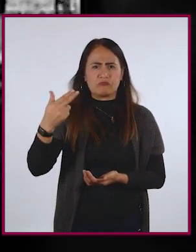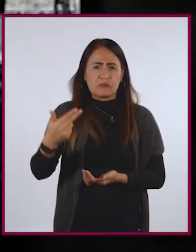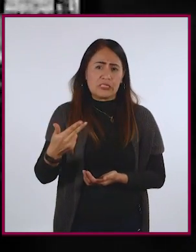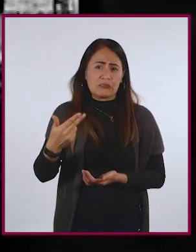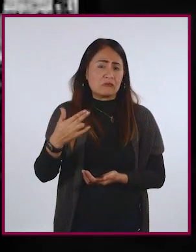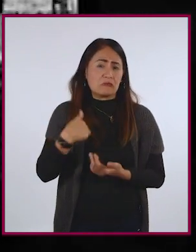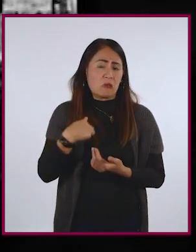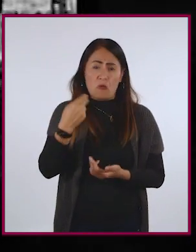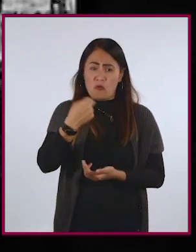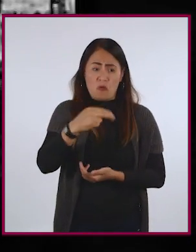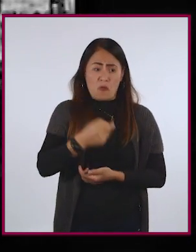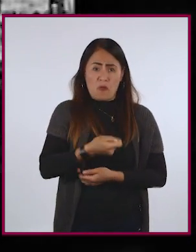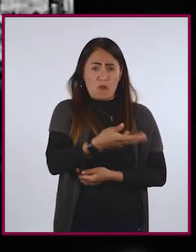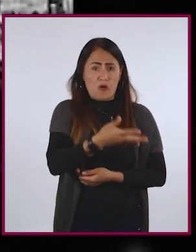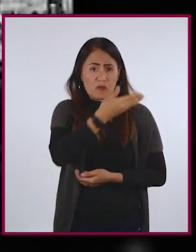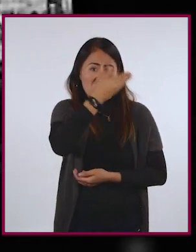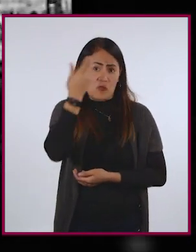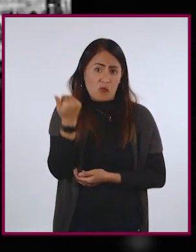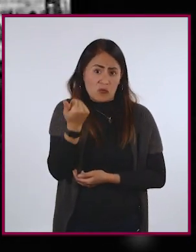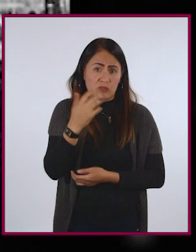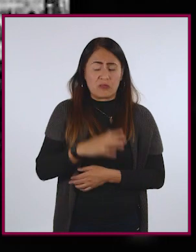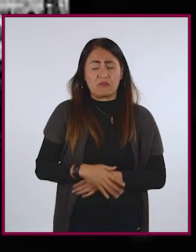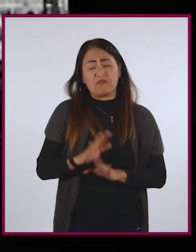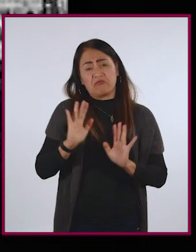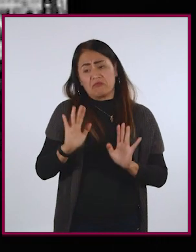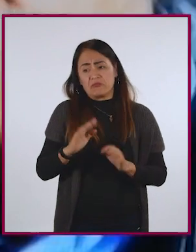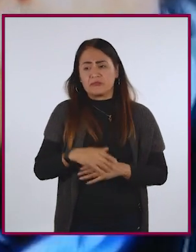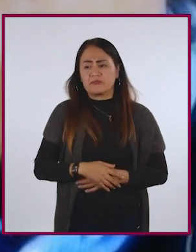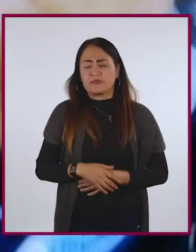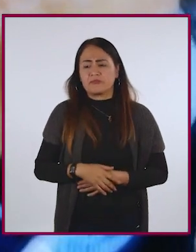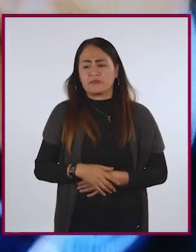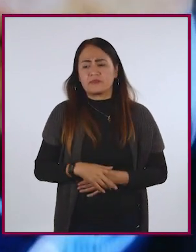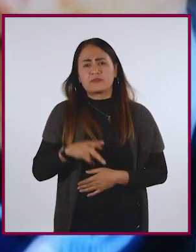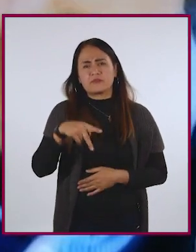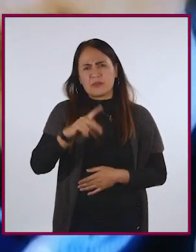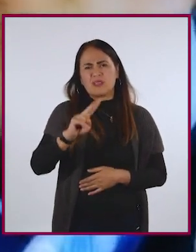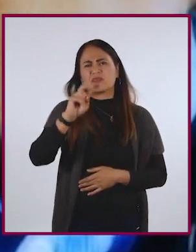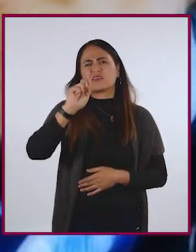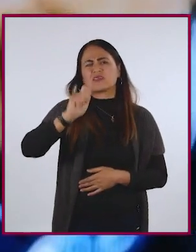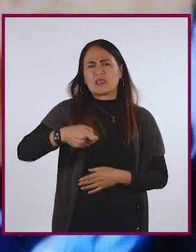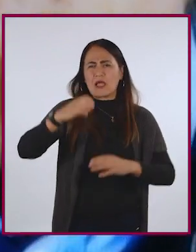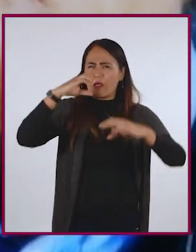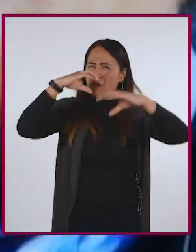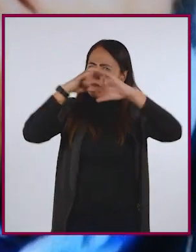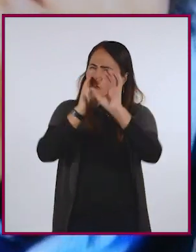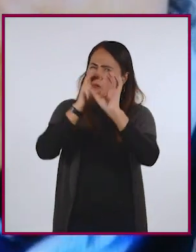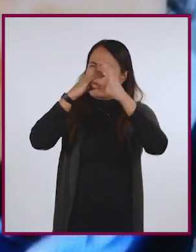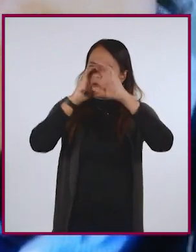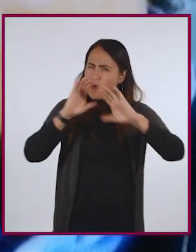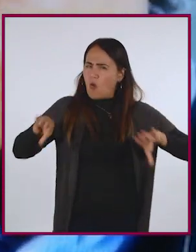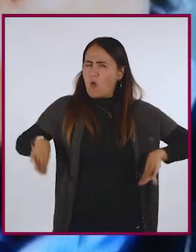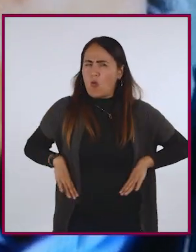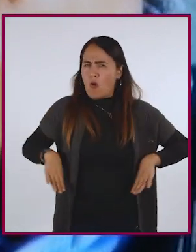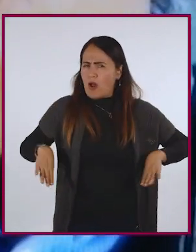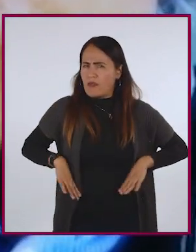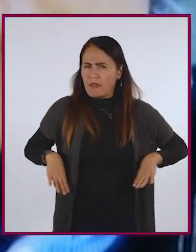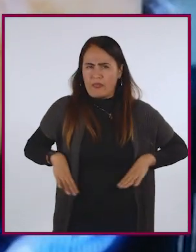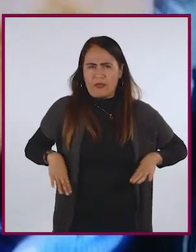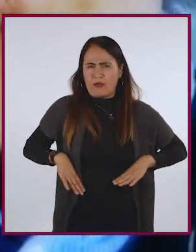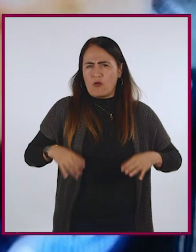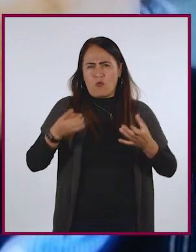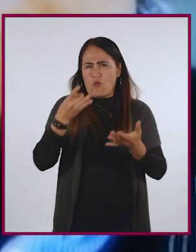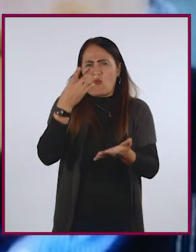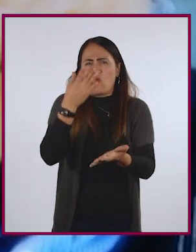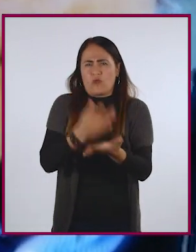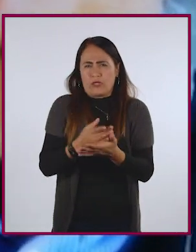tiene ese nombre, pero universalmente se conoce como la cámara Schmidt, pero realmente es un telescopio muy particular, con